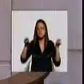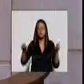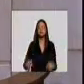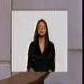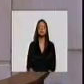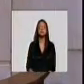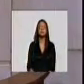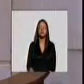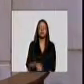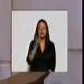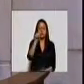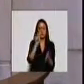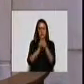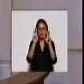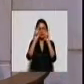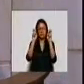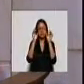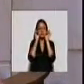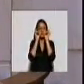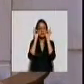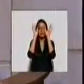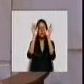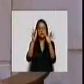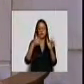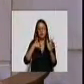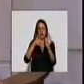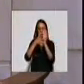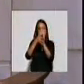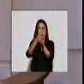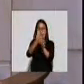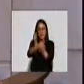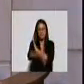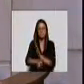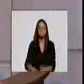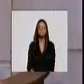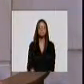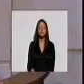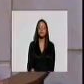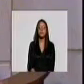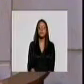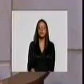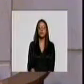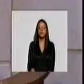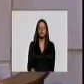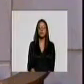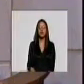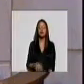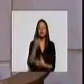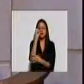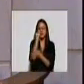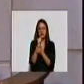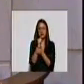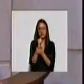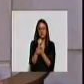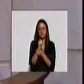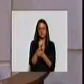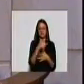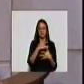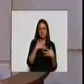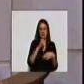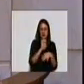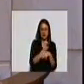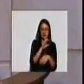Y hay un punto especialmente grave en esto que estoy mencionando, es que la crisis de Café Salud,